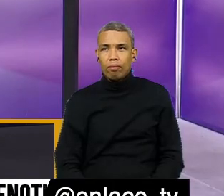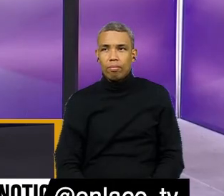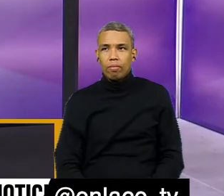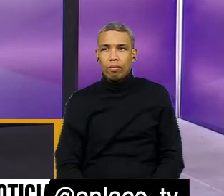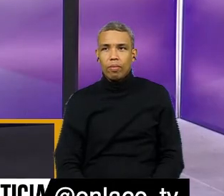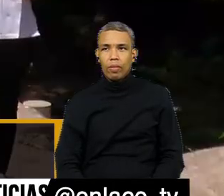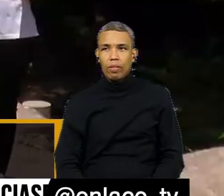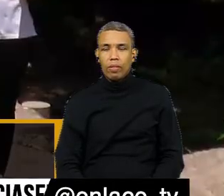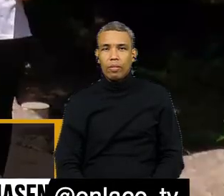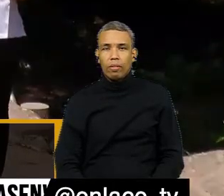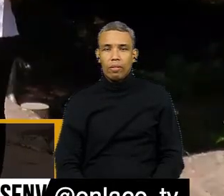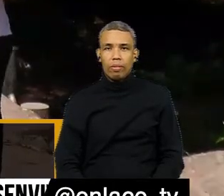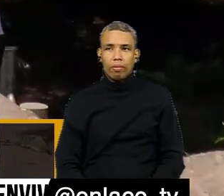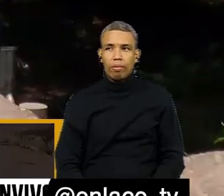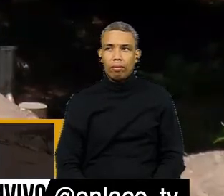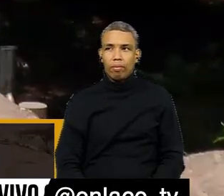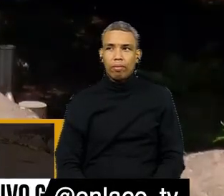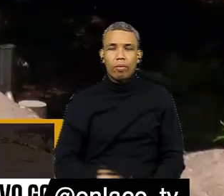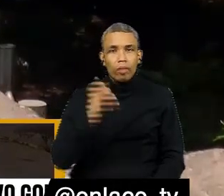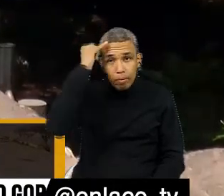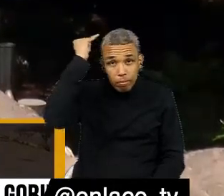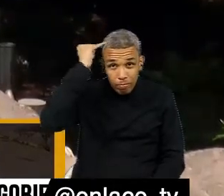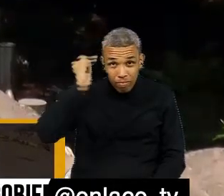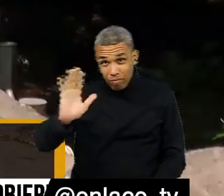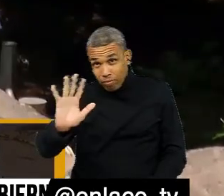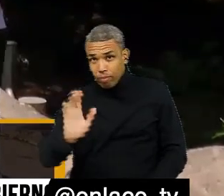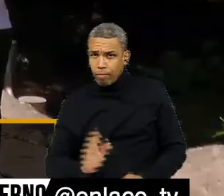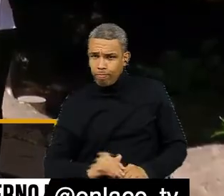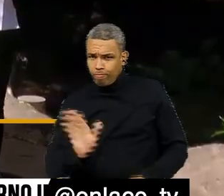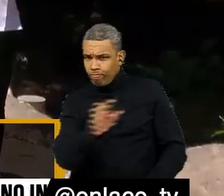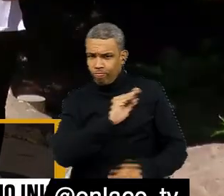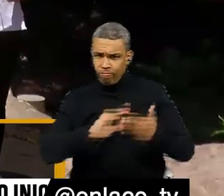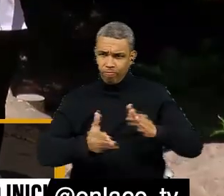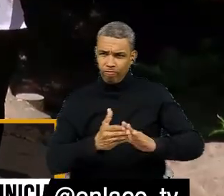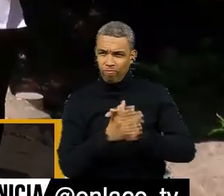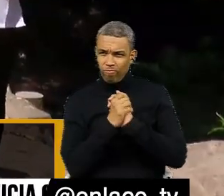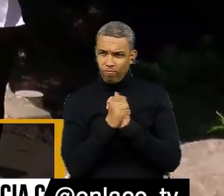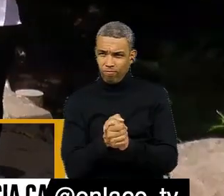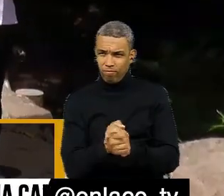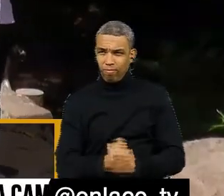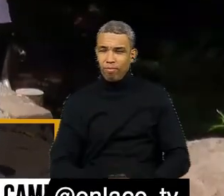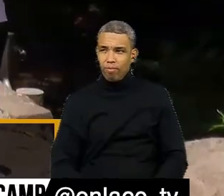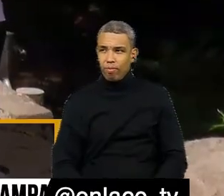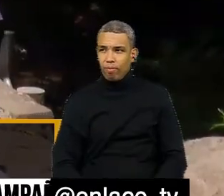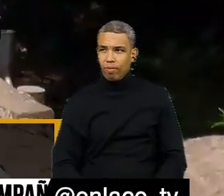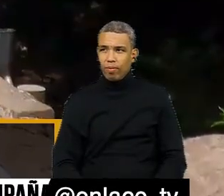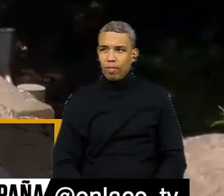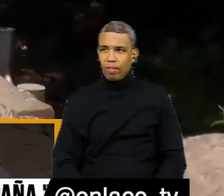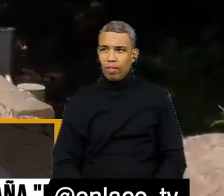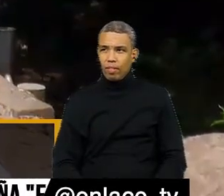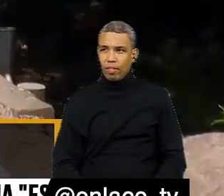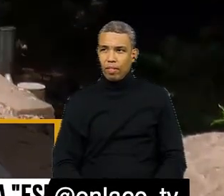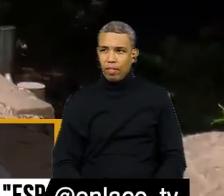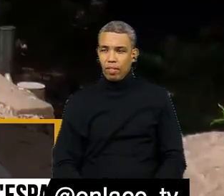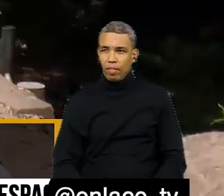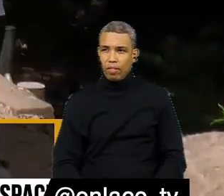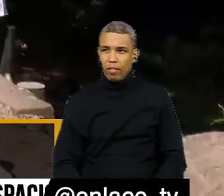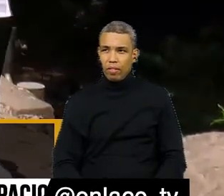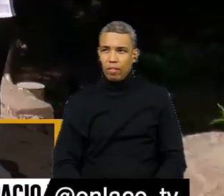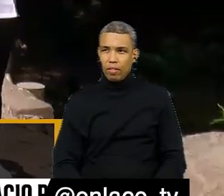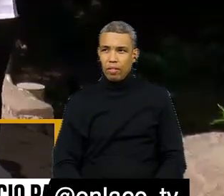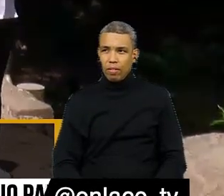Bueno, buenas, gracias. Muy buenas tardes, por supuesto, para usted y para todos nuestros televidentes, pues a esta hora del mediodía hacemos el contacto directo